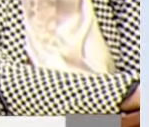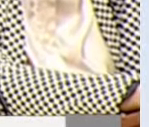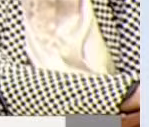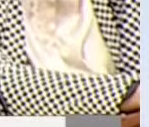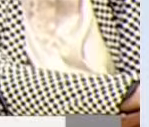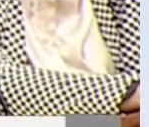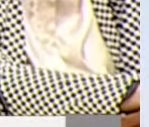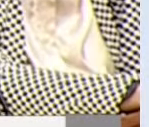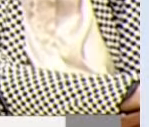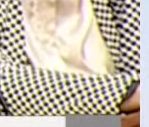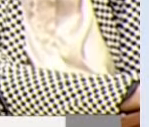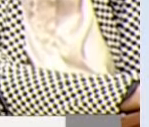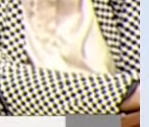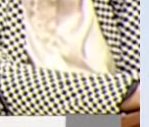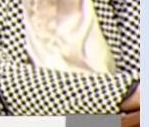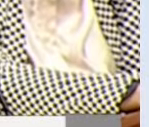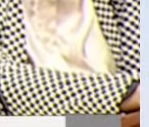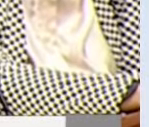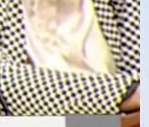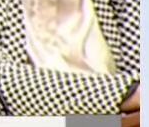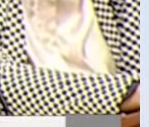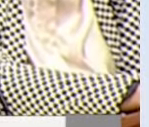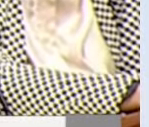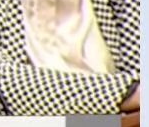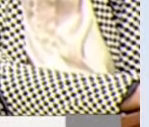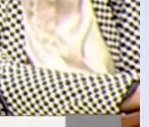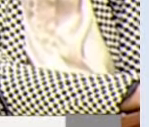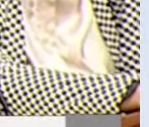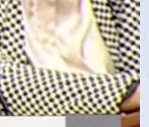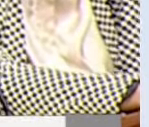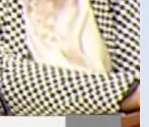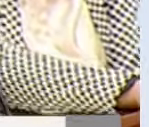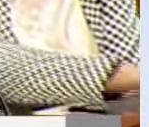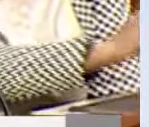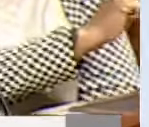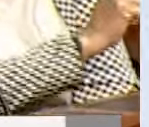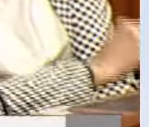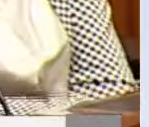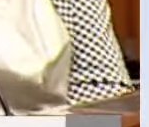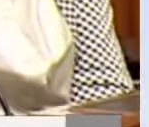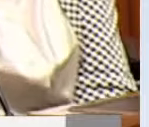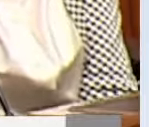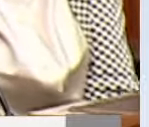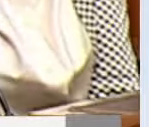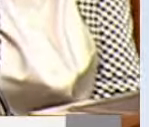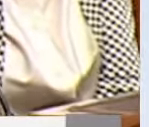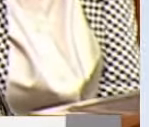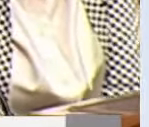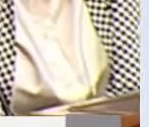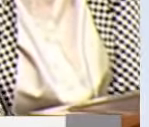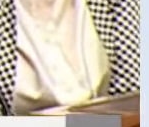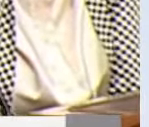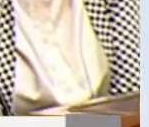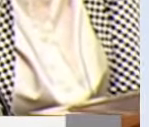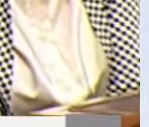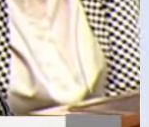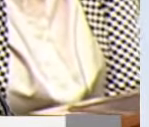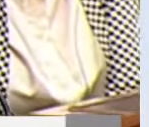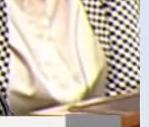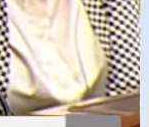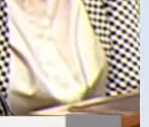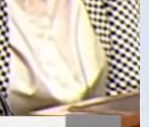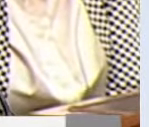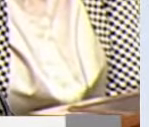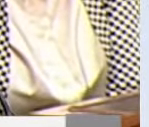recesión, falta de empleo, más pobreza. ¿Para eso nos eligieron? ¿Para que haya más pobreza? ¿Para que haya